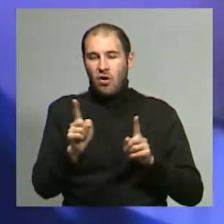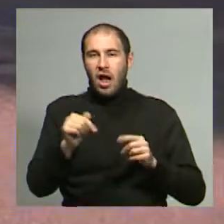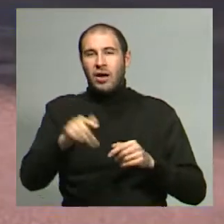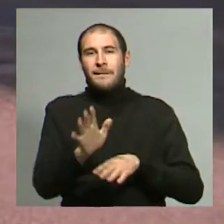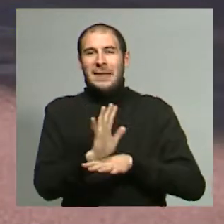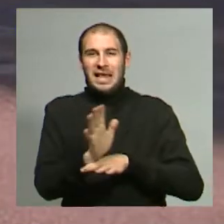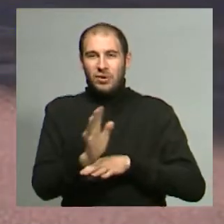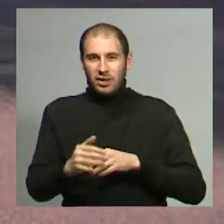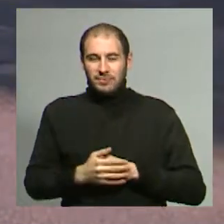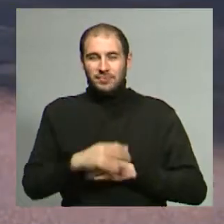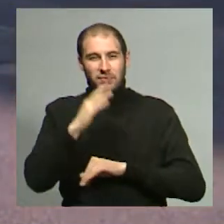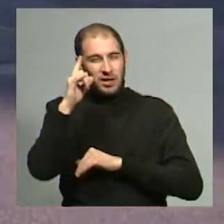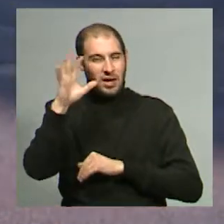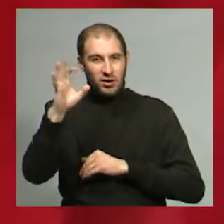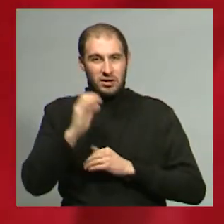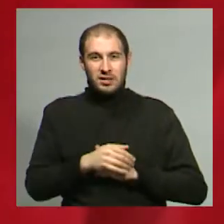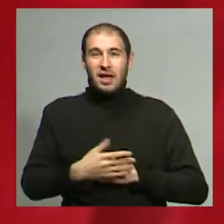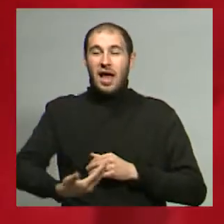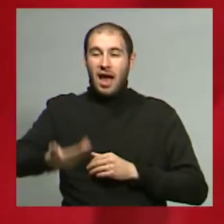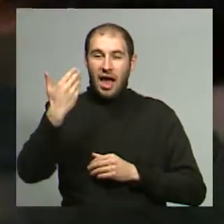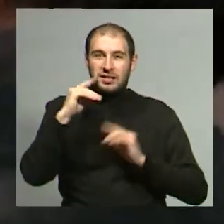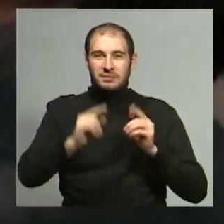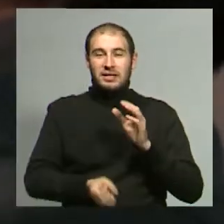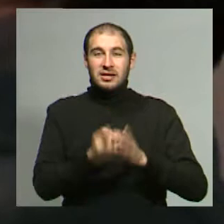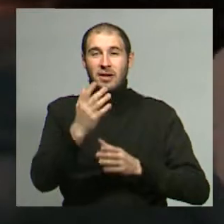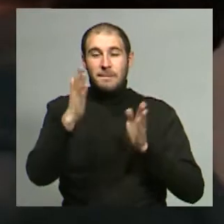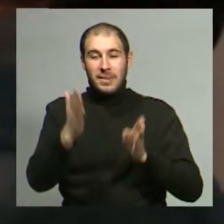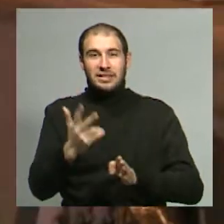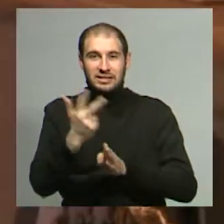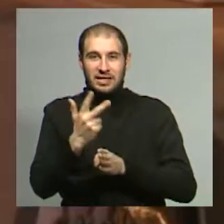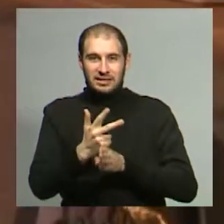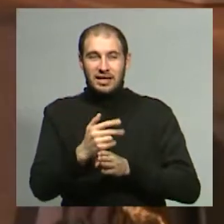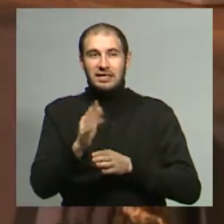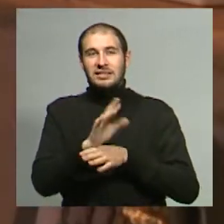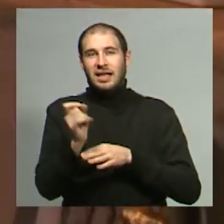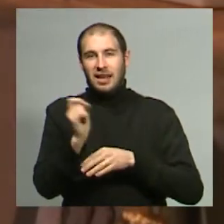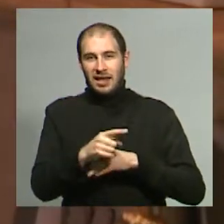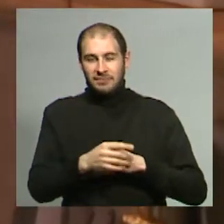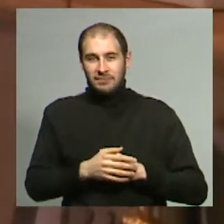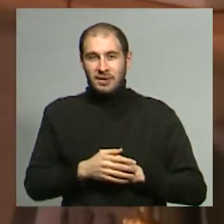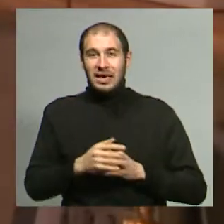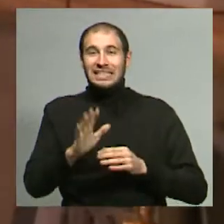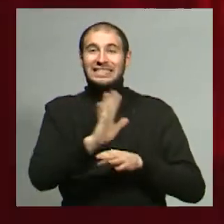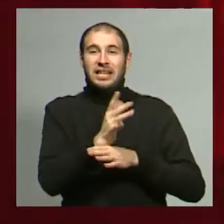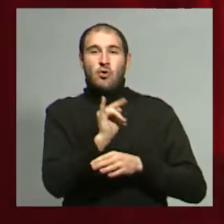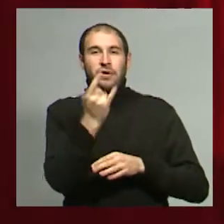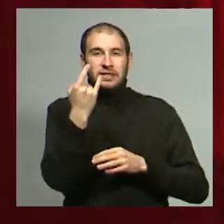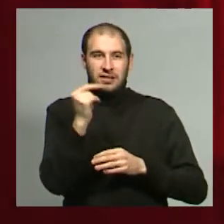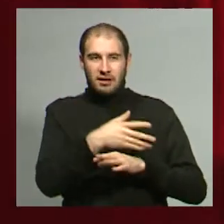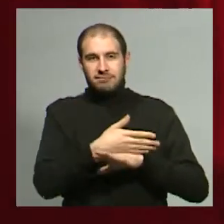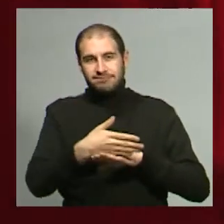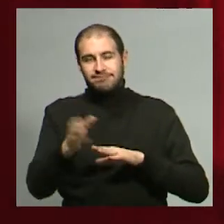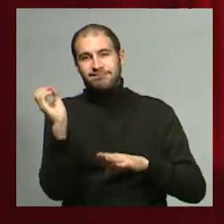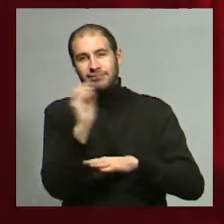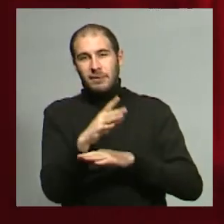una película. Recordemos que hace poquito también se estrenó la tercera temporada de la serie. Y bueno, en el Cine Universidad se ha venido